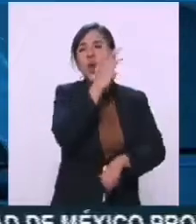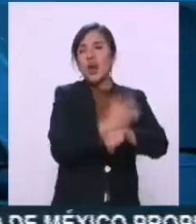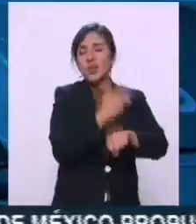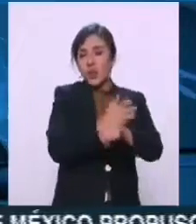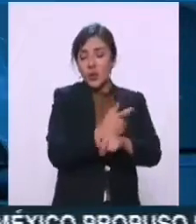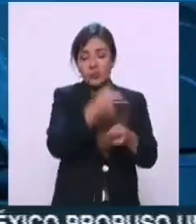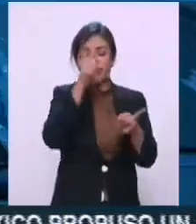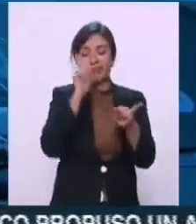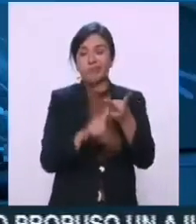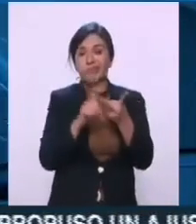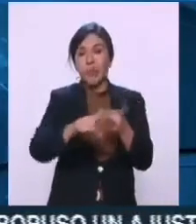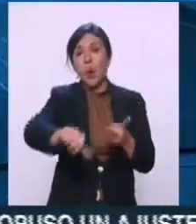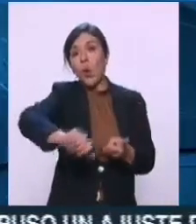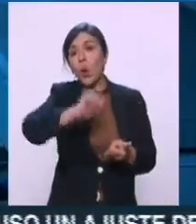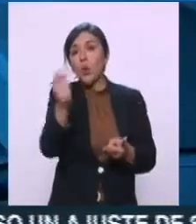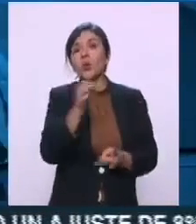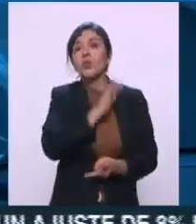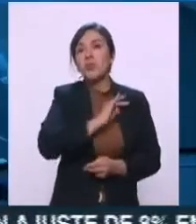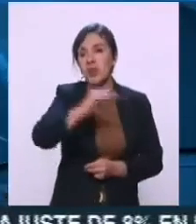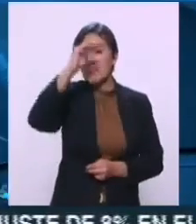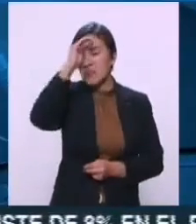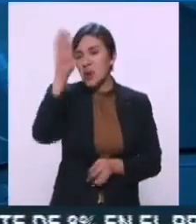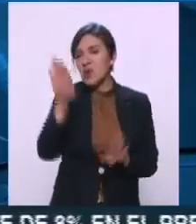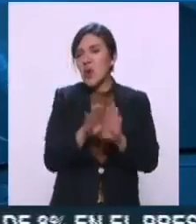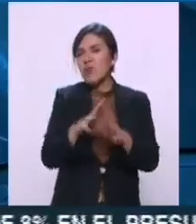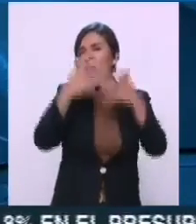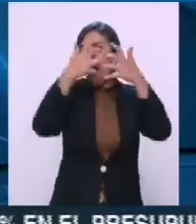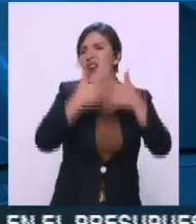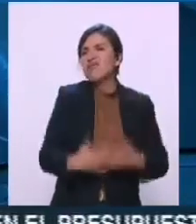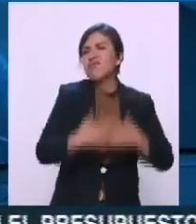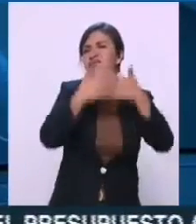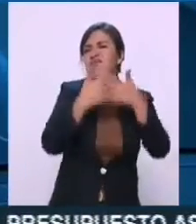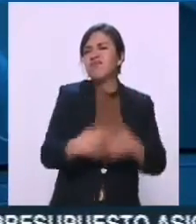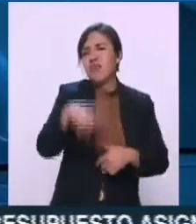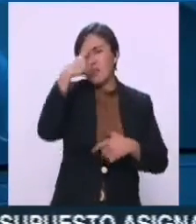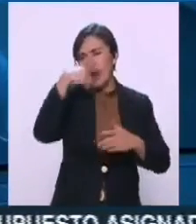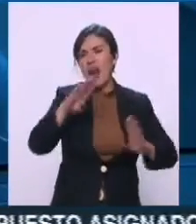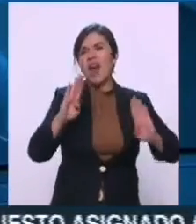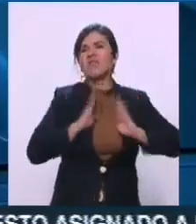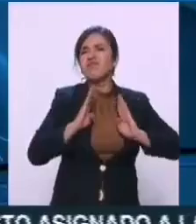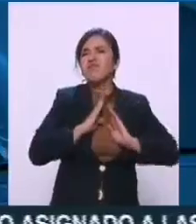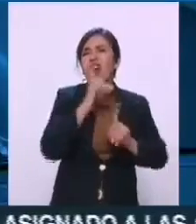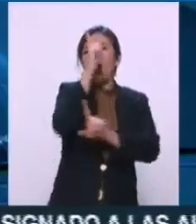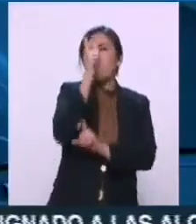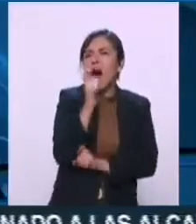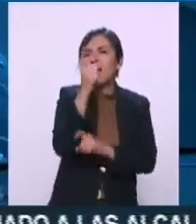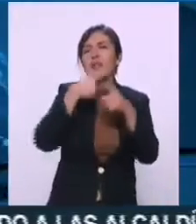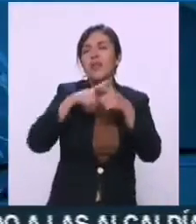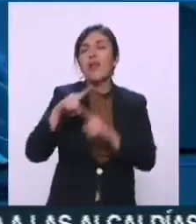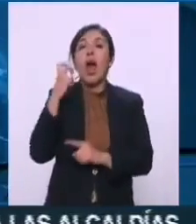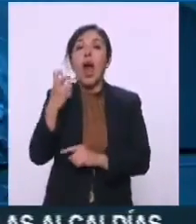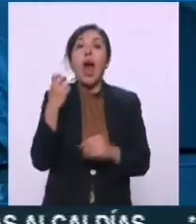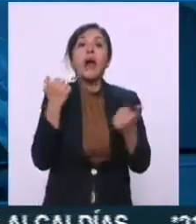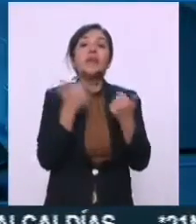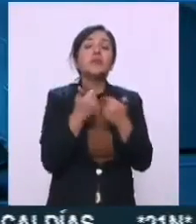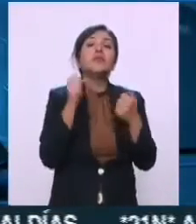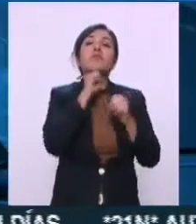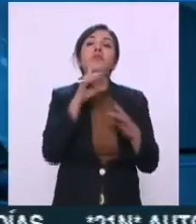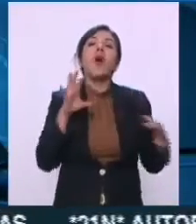Unidos, y con lo que podemos considerar toda esta industria del armamentismo, ligado también con